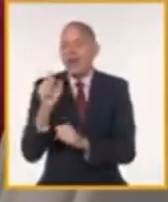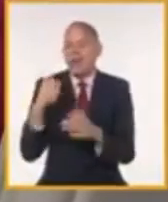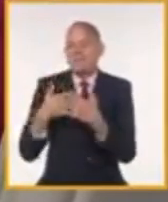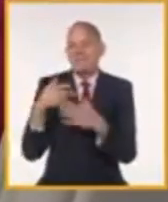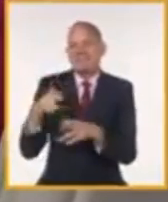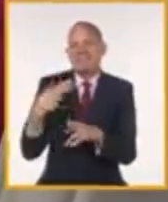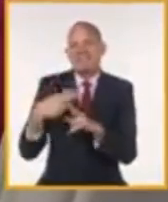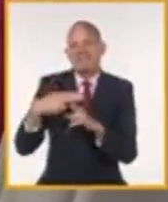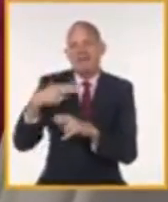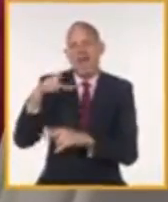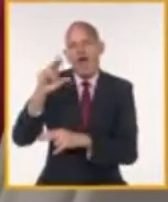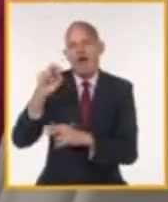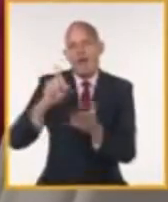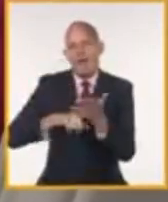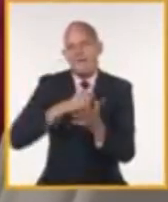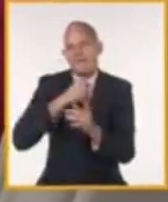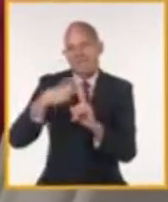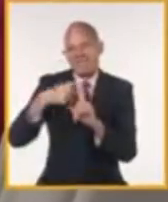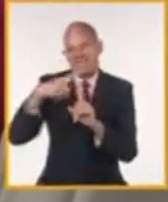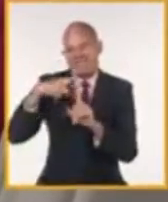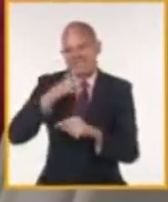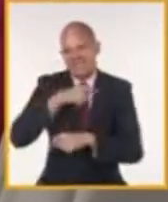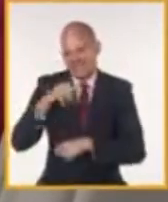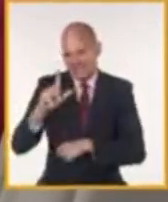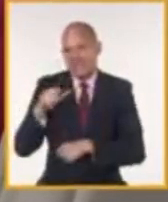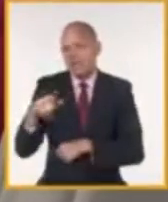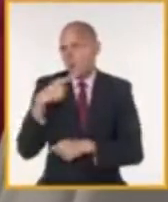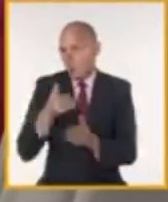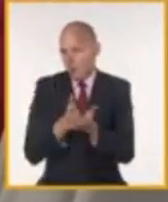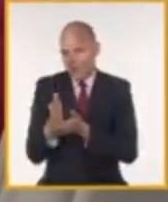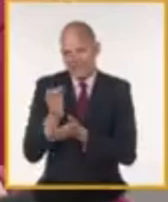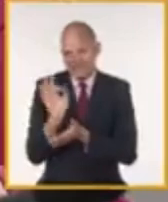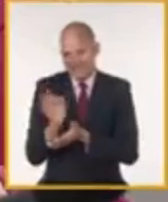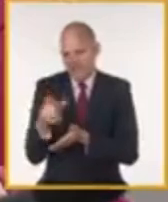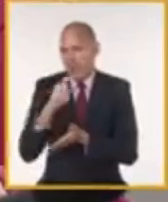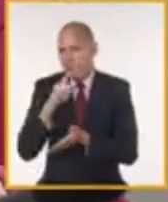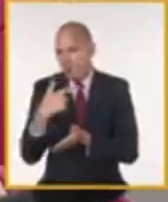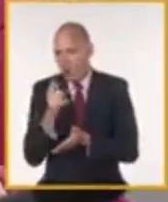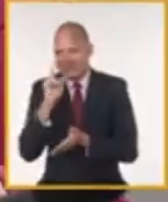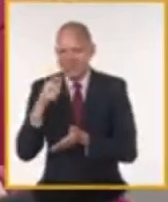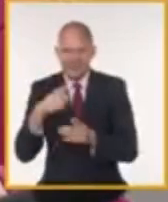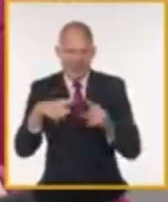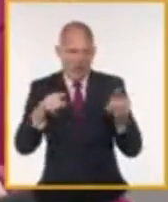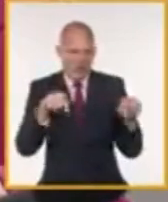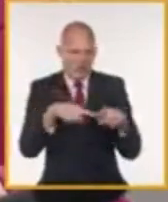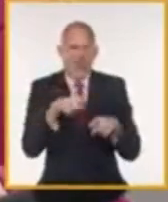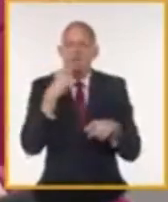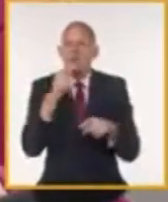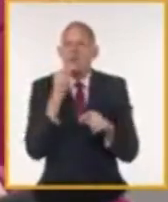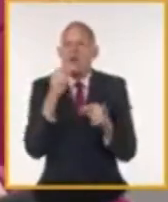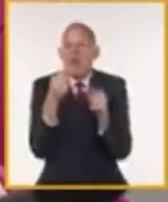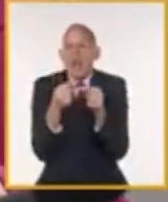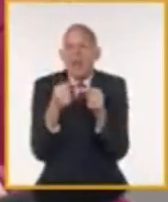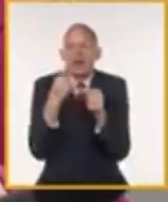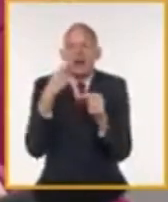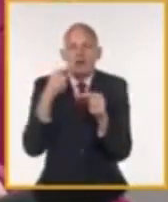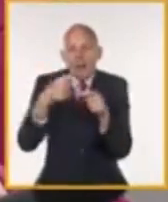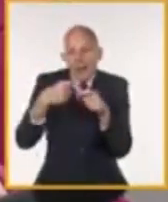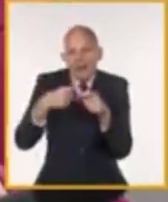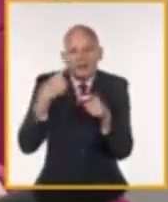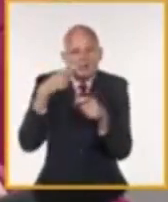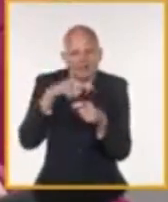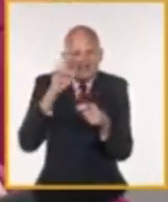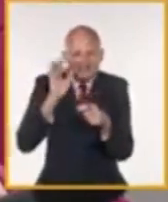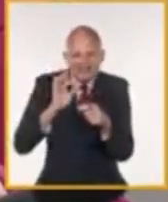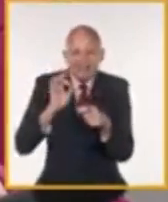SEDAI en proyectos que aseguran las plantas de desove para garantizar la semilla del 100%